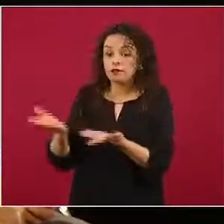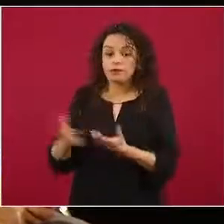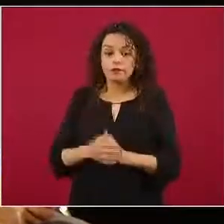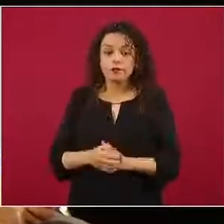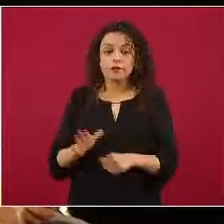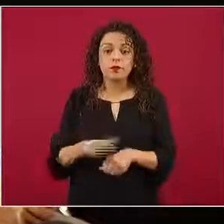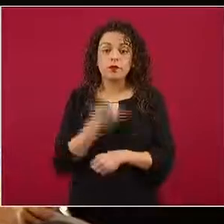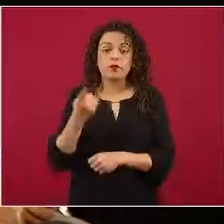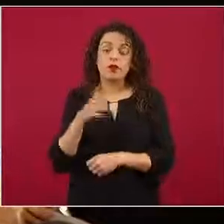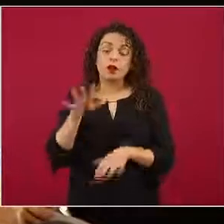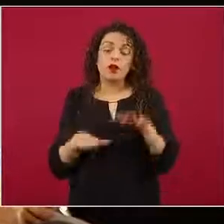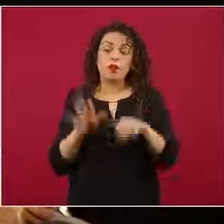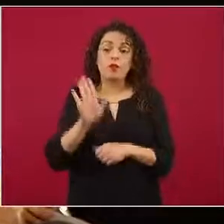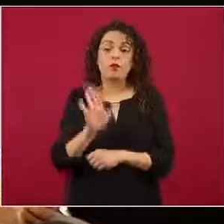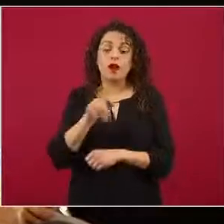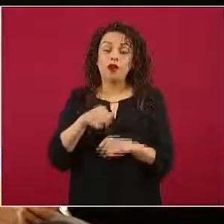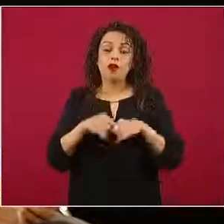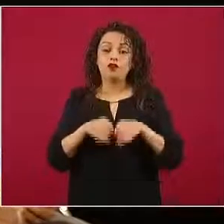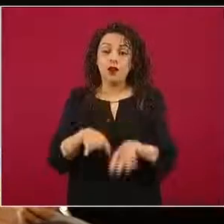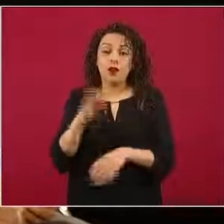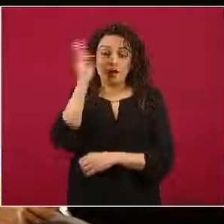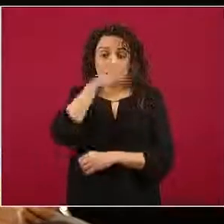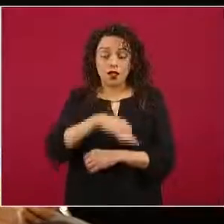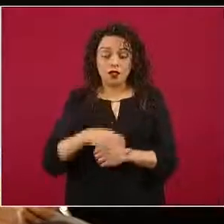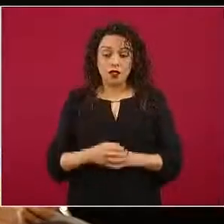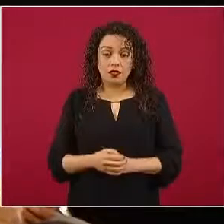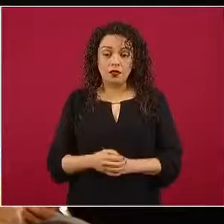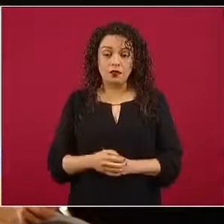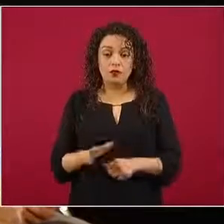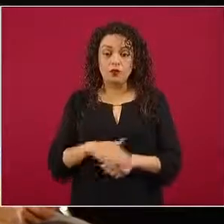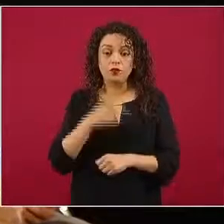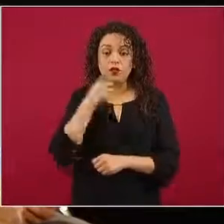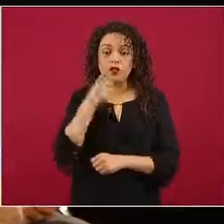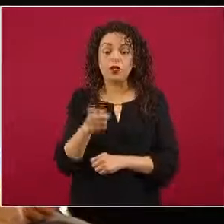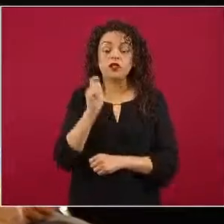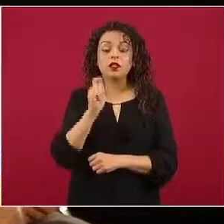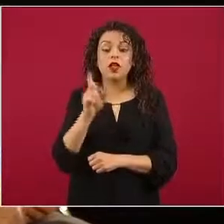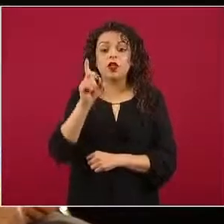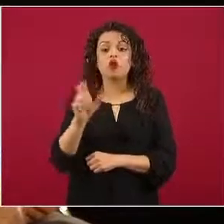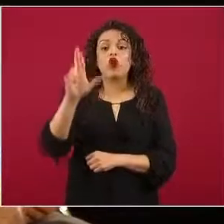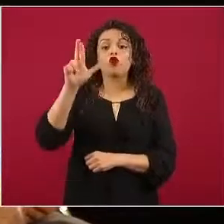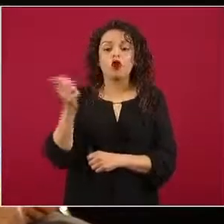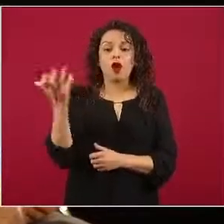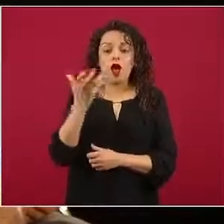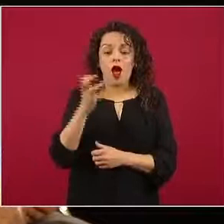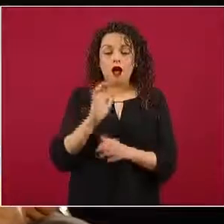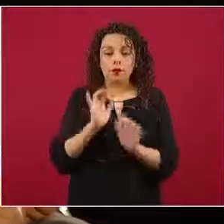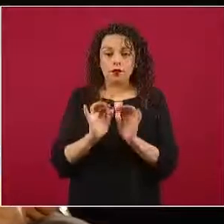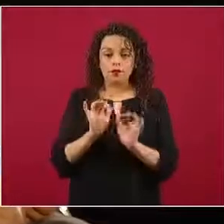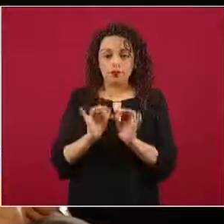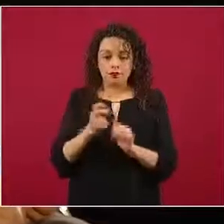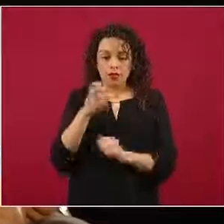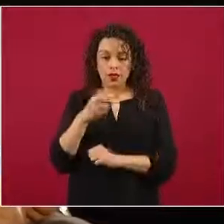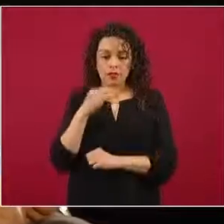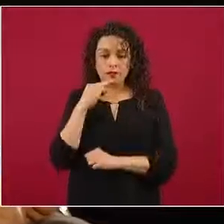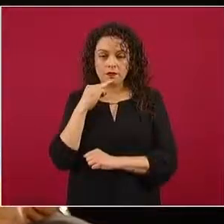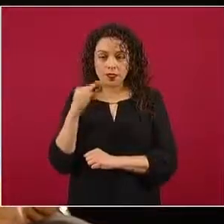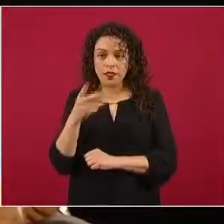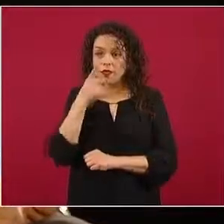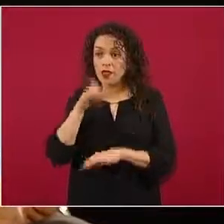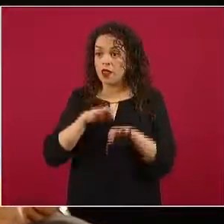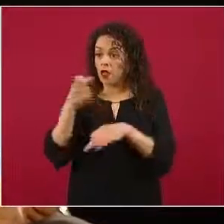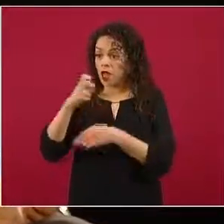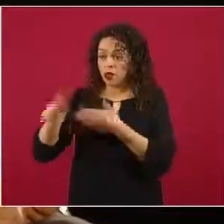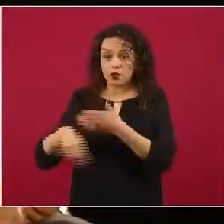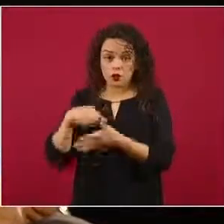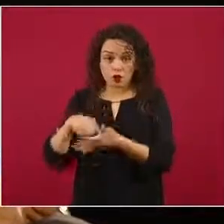es falsa, ¿no? Menciona el mensaje que se escribe por una doctora que trabaja en este centro y